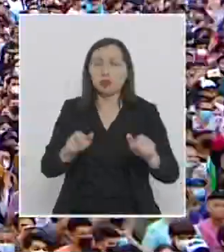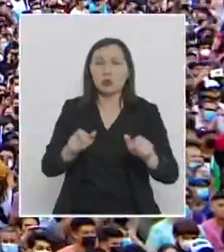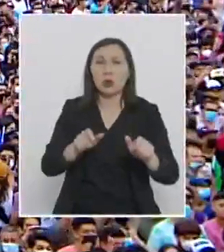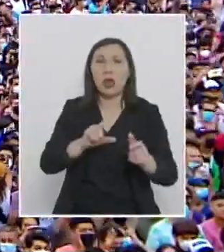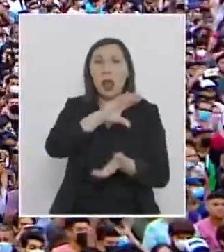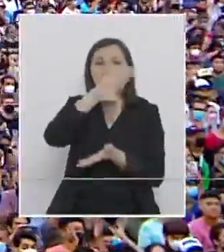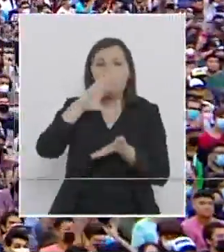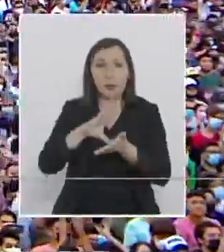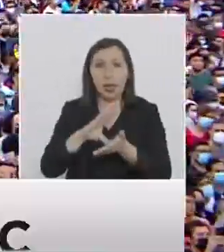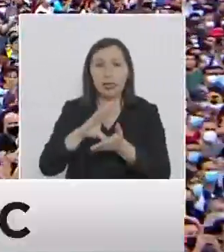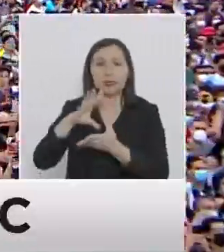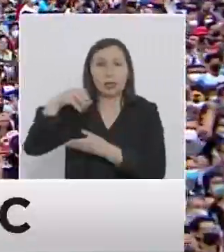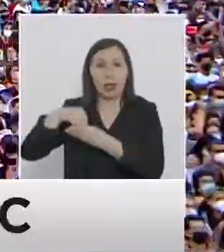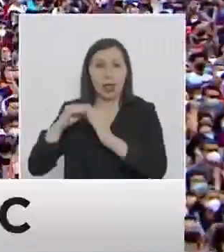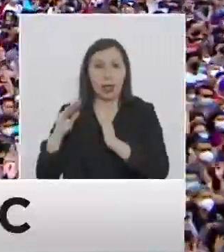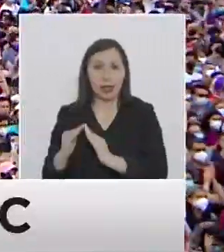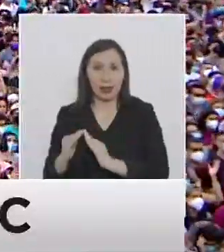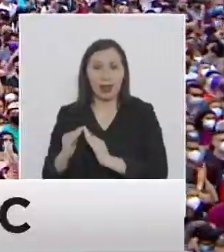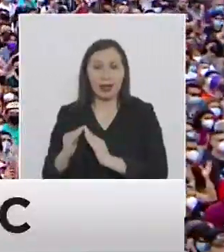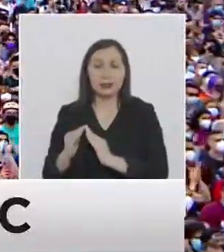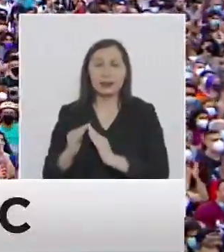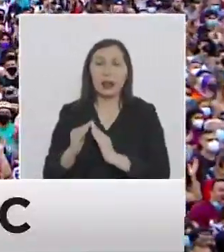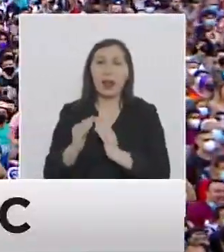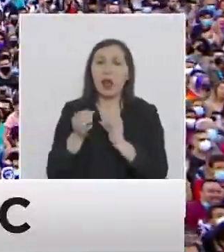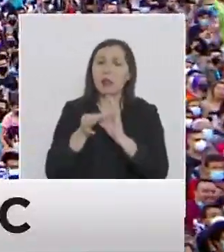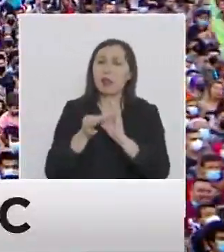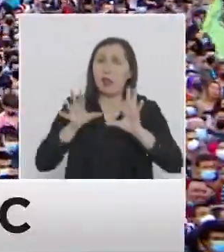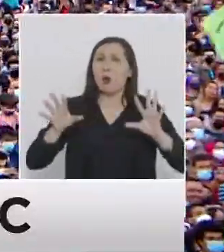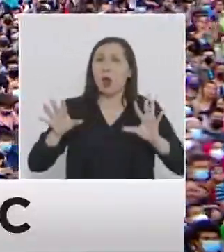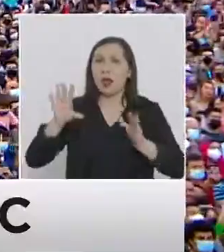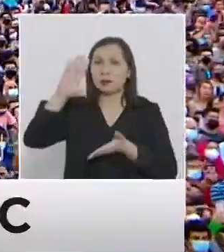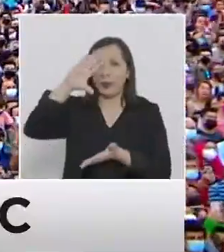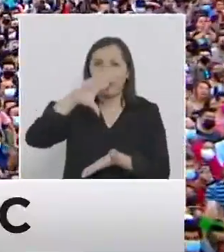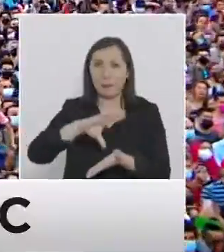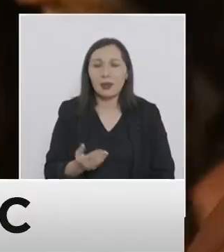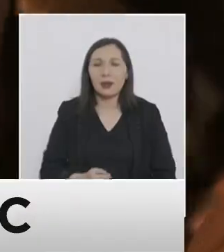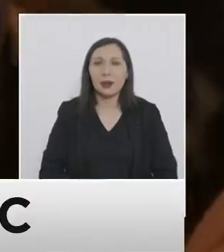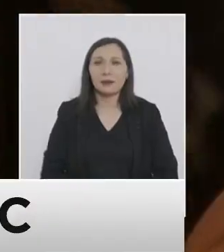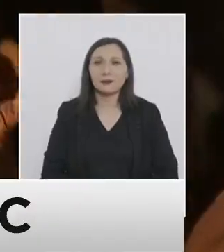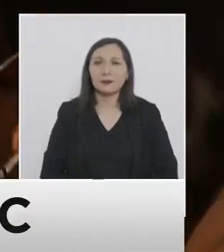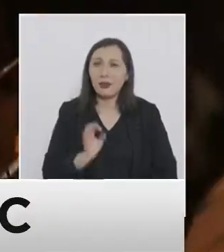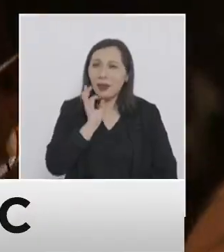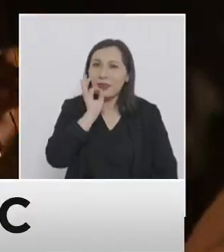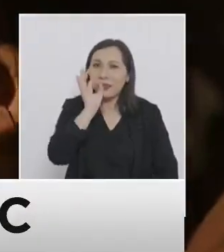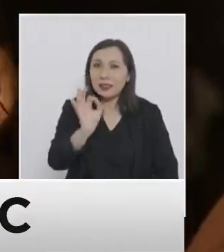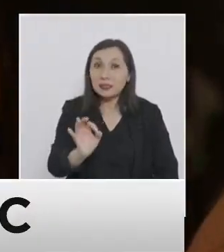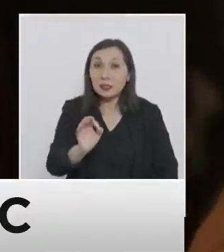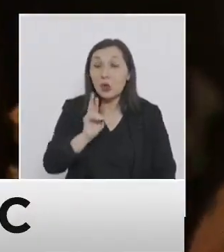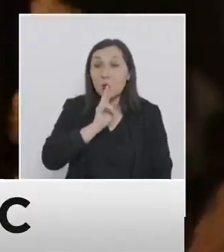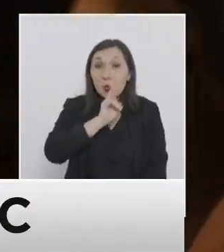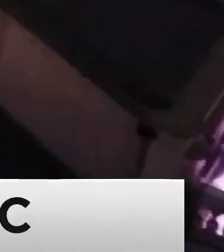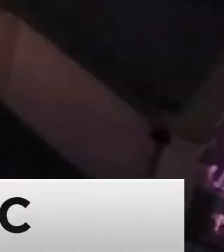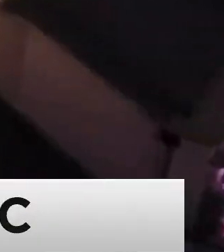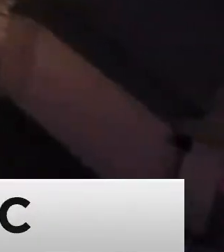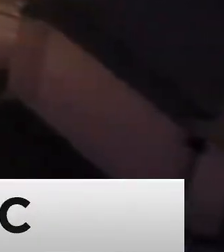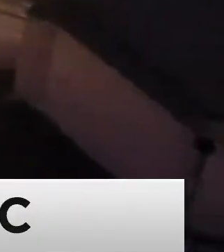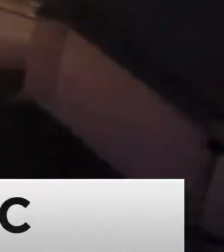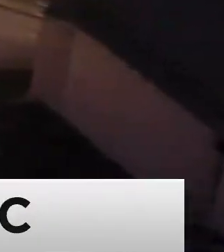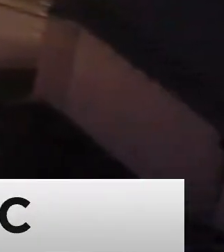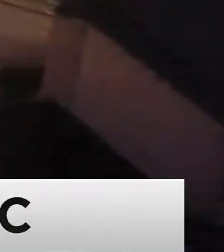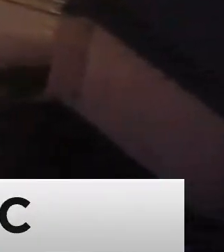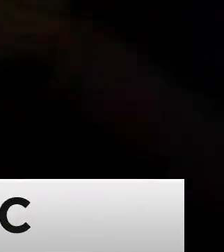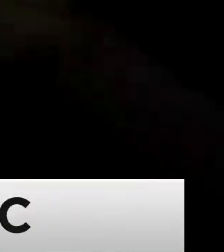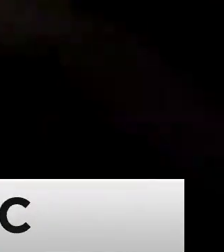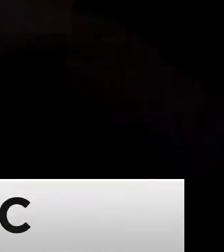ustedes. Sus primeras palabras desde el balcón de la Moneda eran un reconocimiento a esa marea humana que protagonizó el llamado estallido